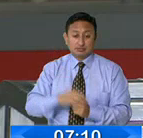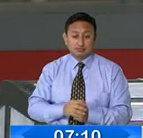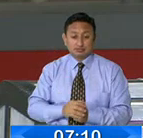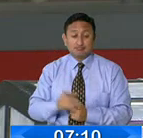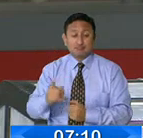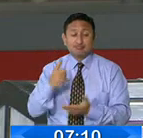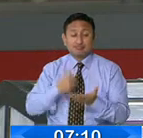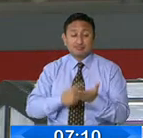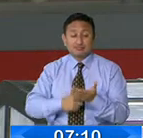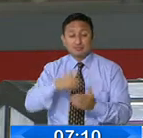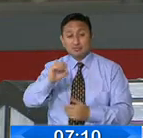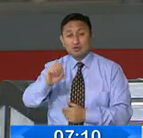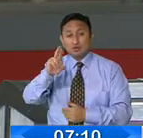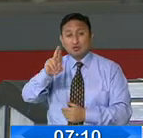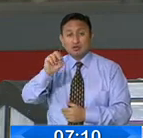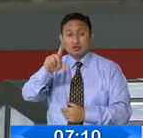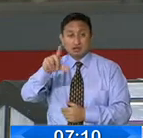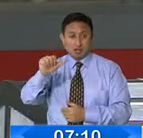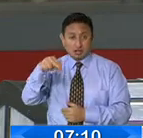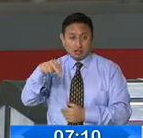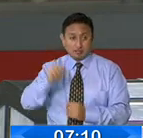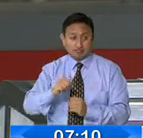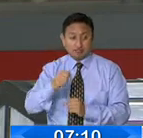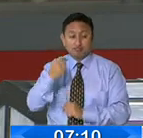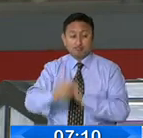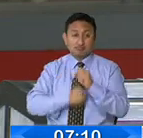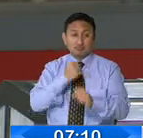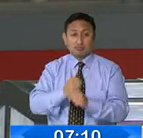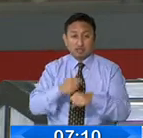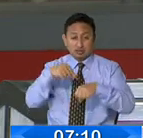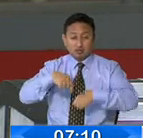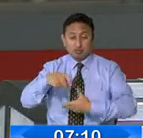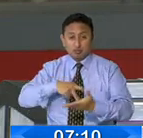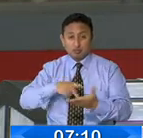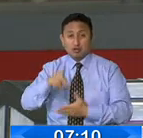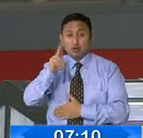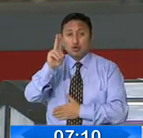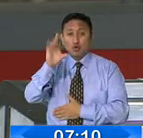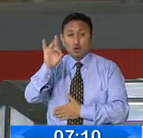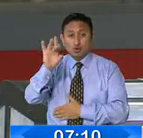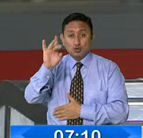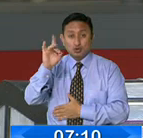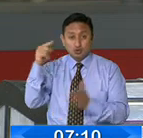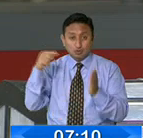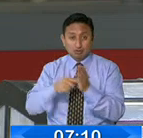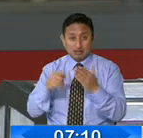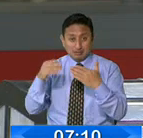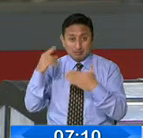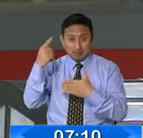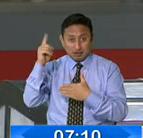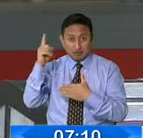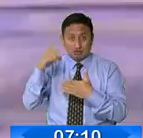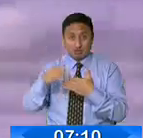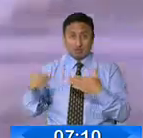José Javier Orellana, anualmente deberán pagarse 8 mil millones de dólares. Veamos.